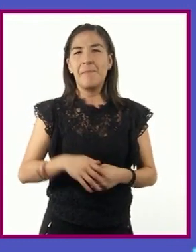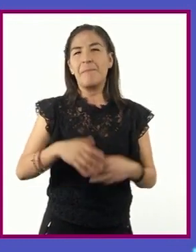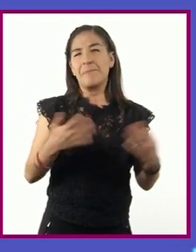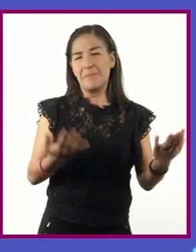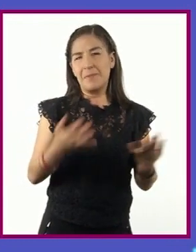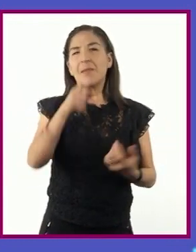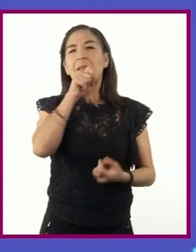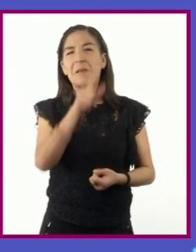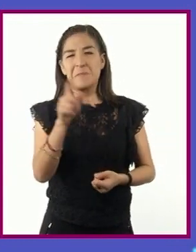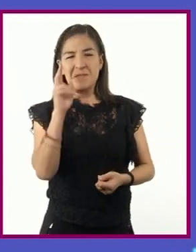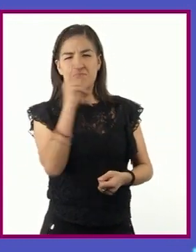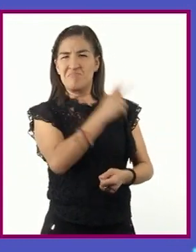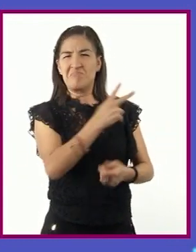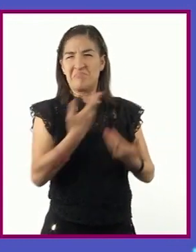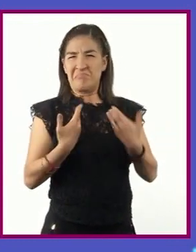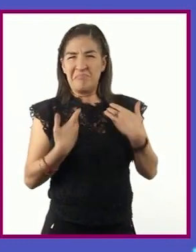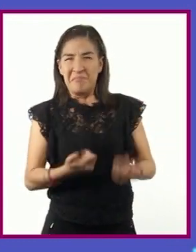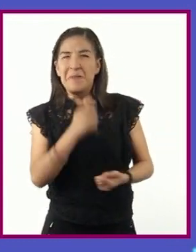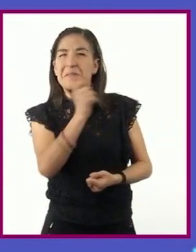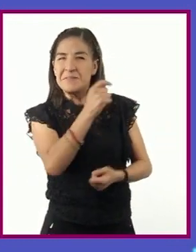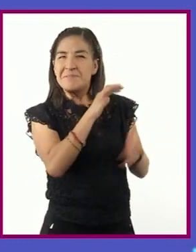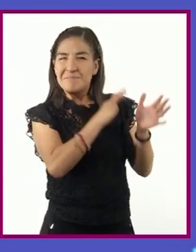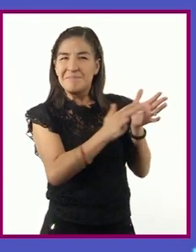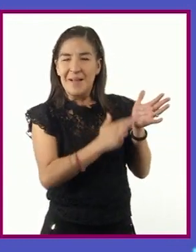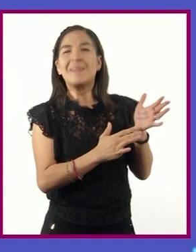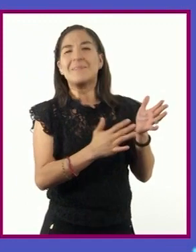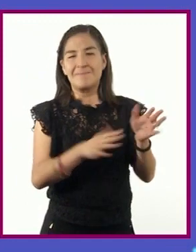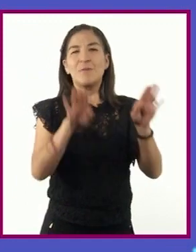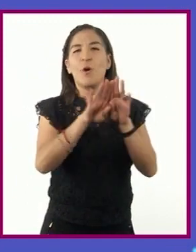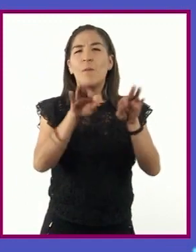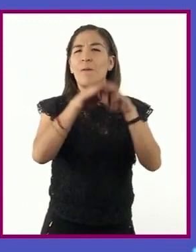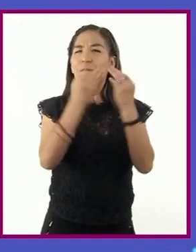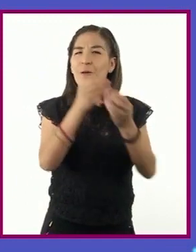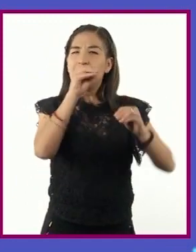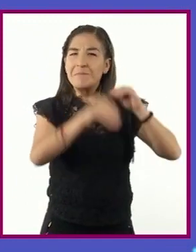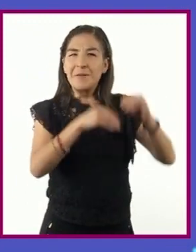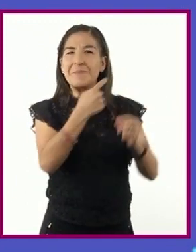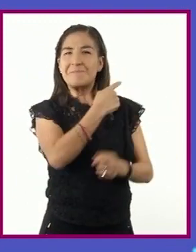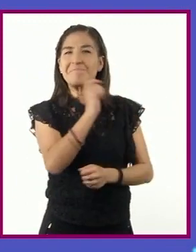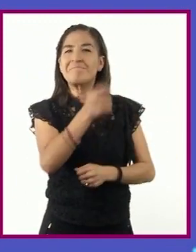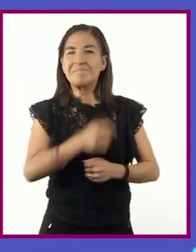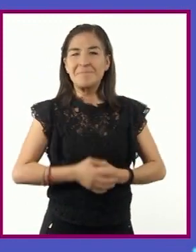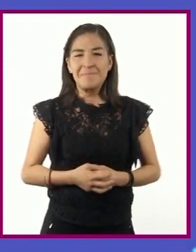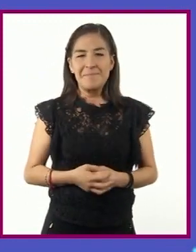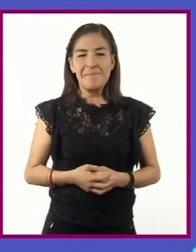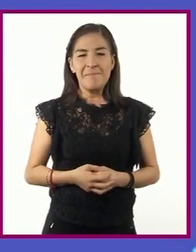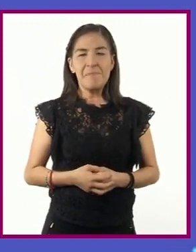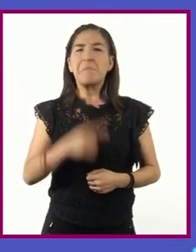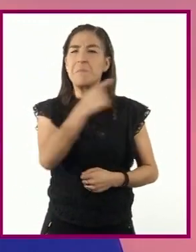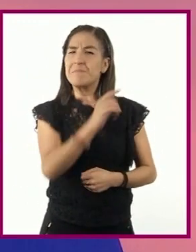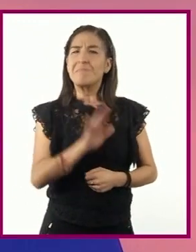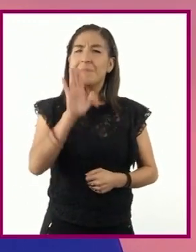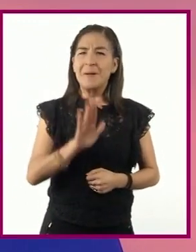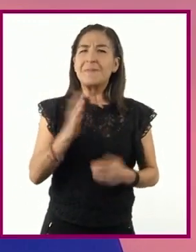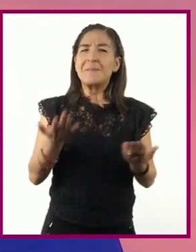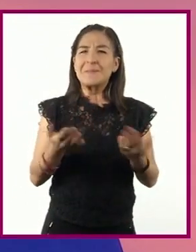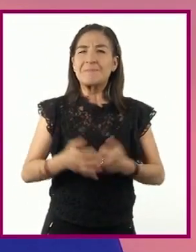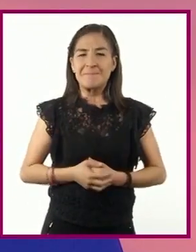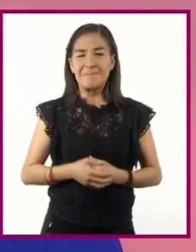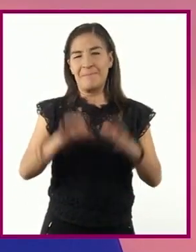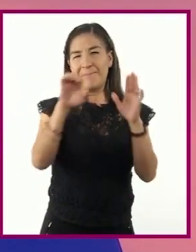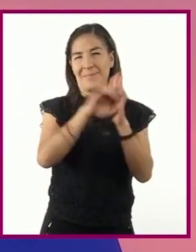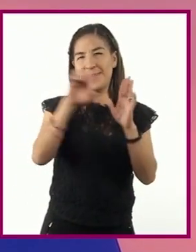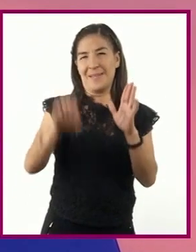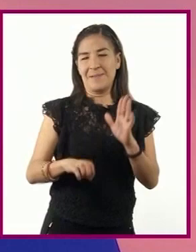no entiendan lo que dice, identificar la estructura. ¿A qué se parece? Por